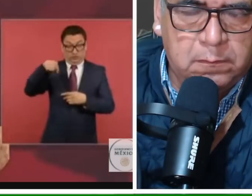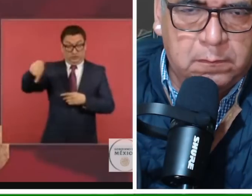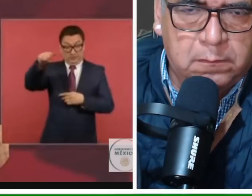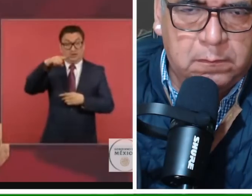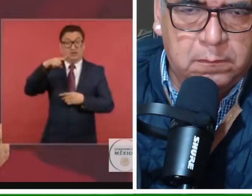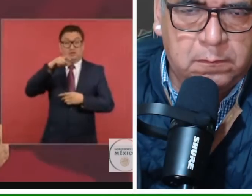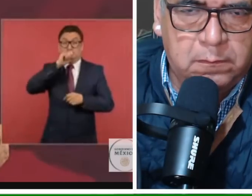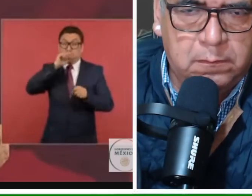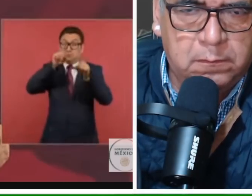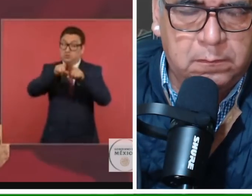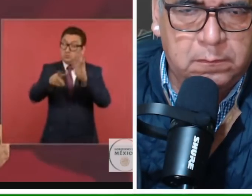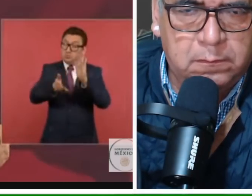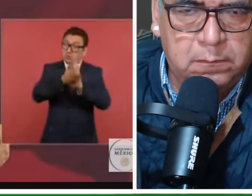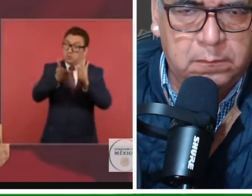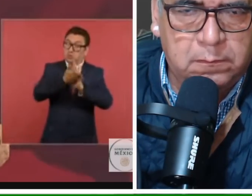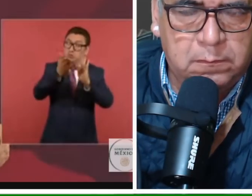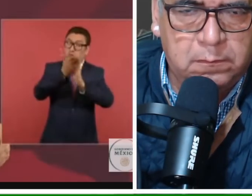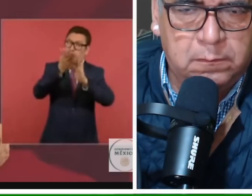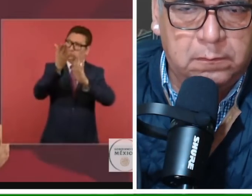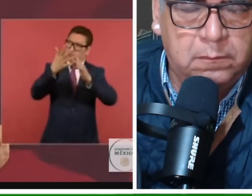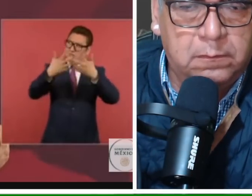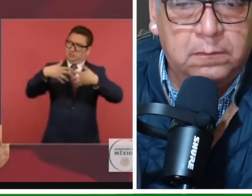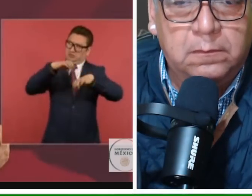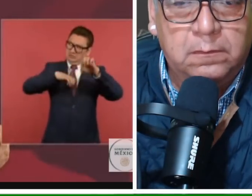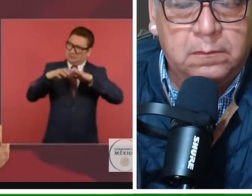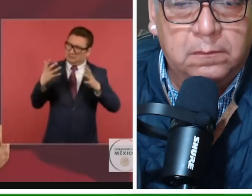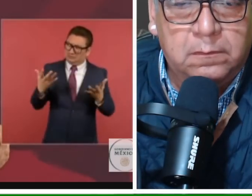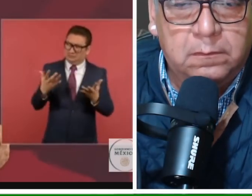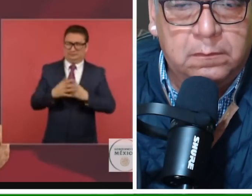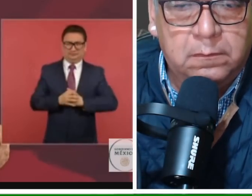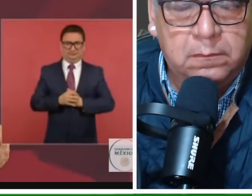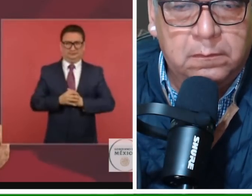también constructores o grandes empresarios.